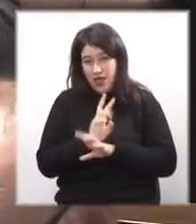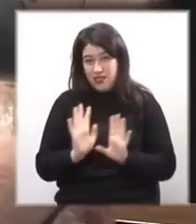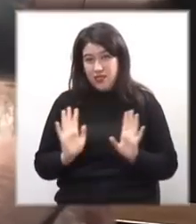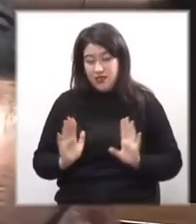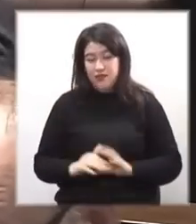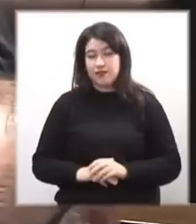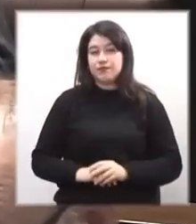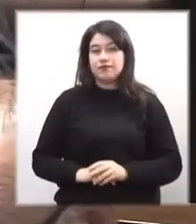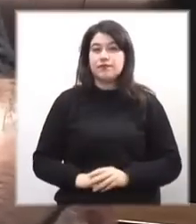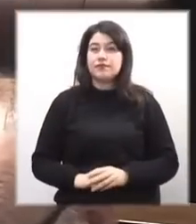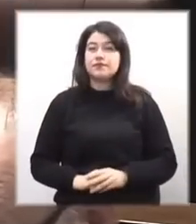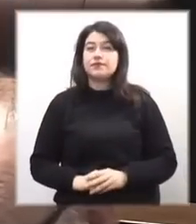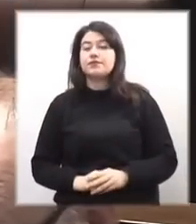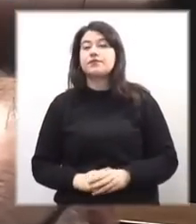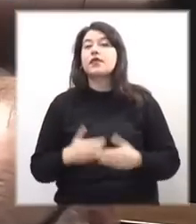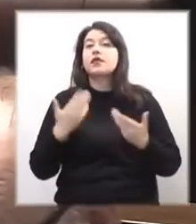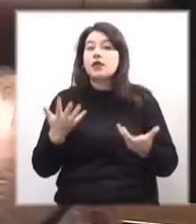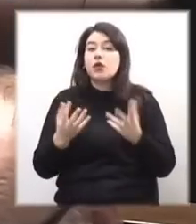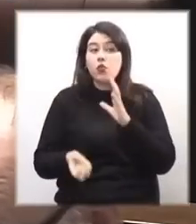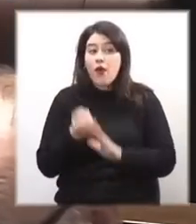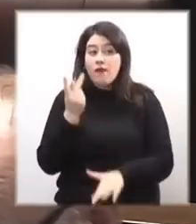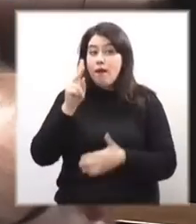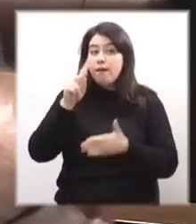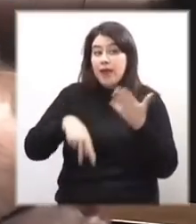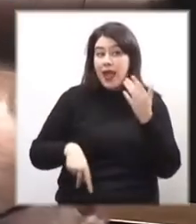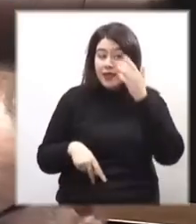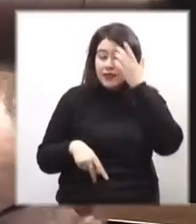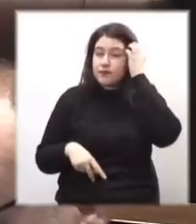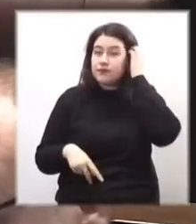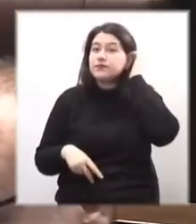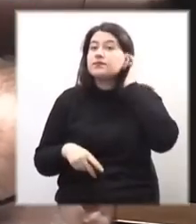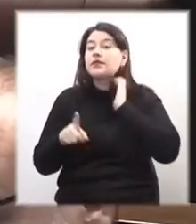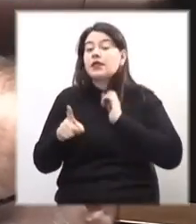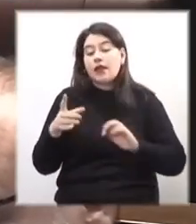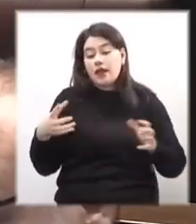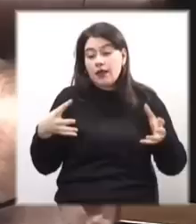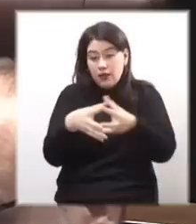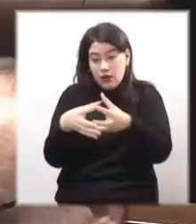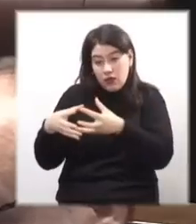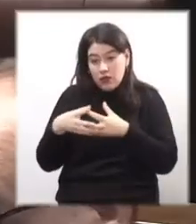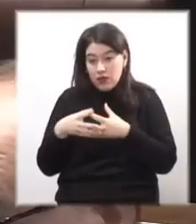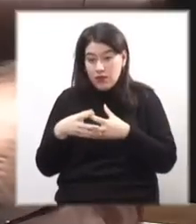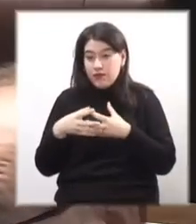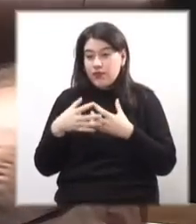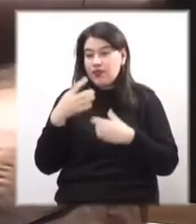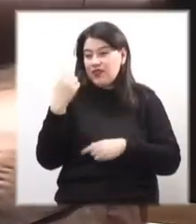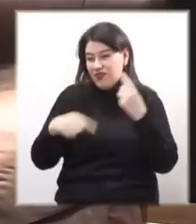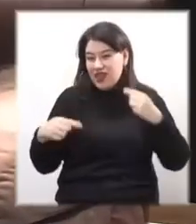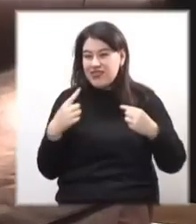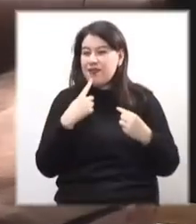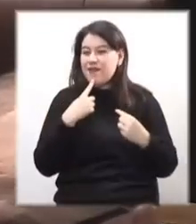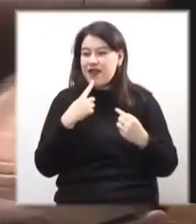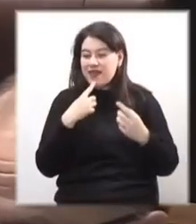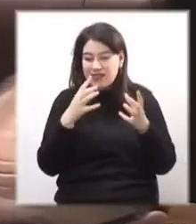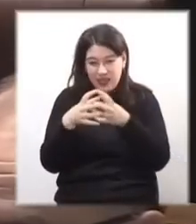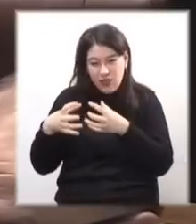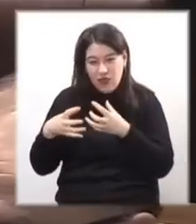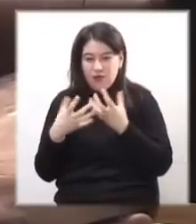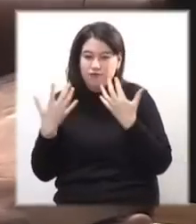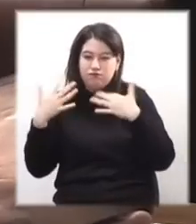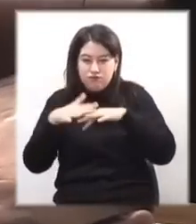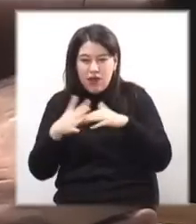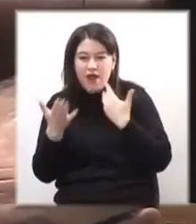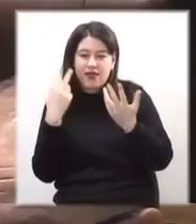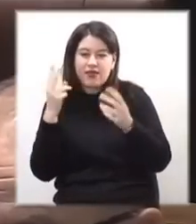pública. Este nuevo plan, presidente, de la mesa interpartidaria también merece algunas